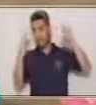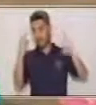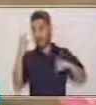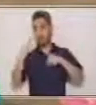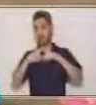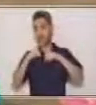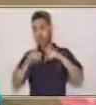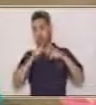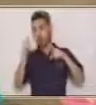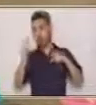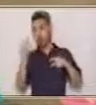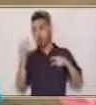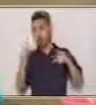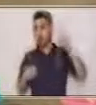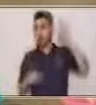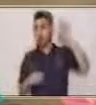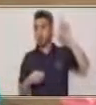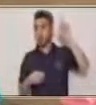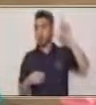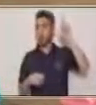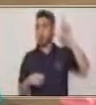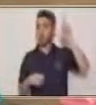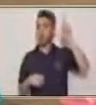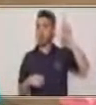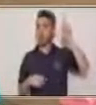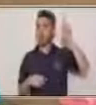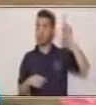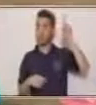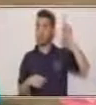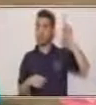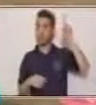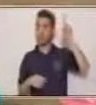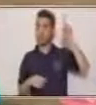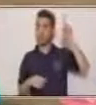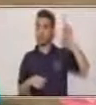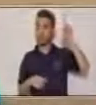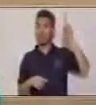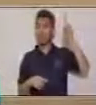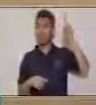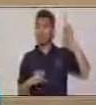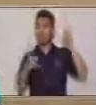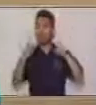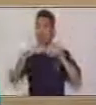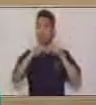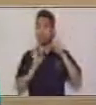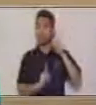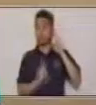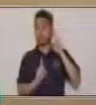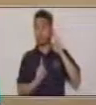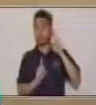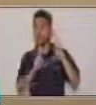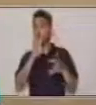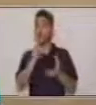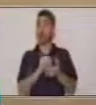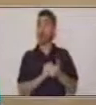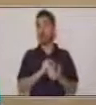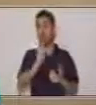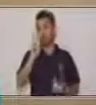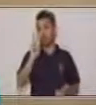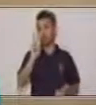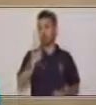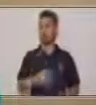siguiente número. Y si tenemos un número imaginario acá, que es un 1, 1 más 1, ¿cuánto